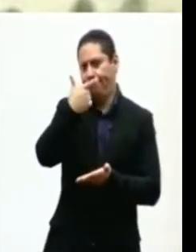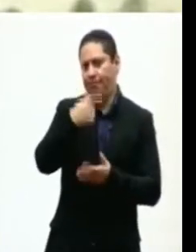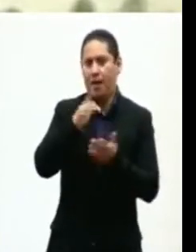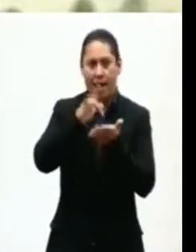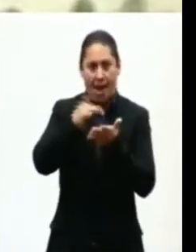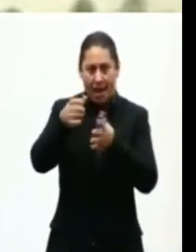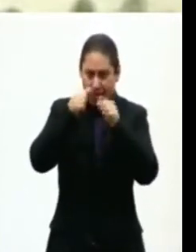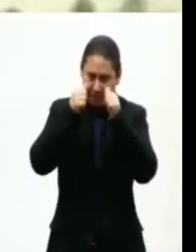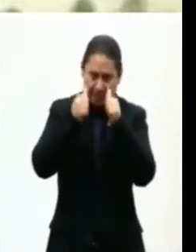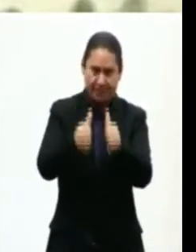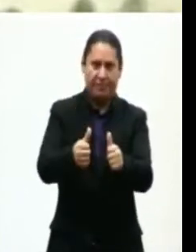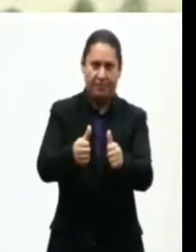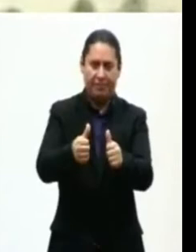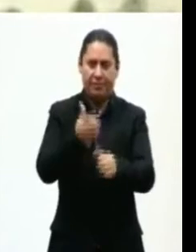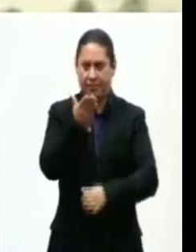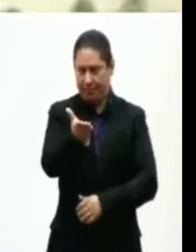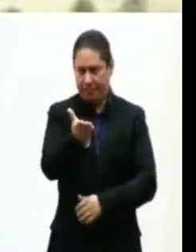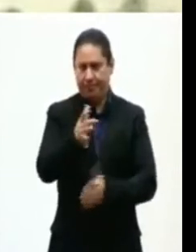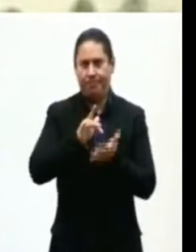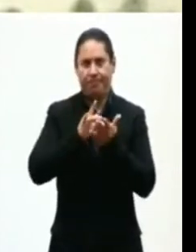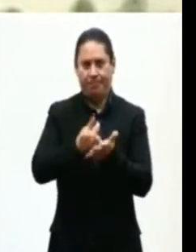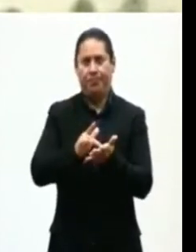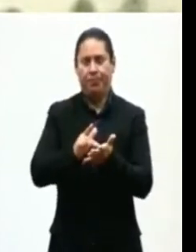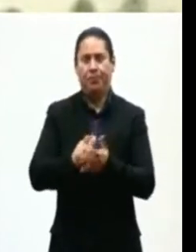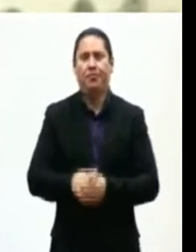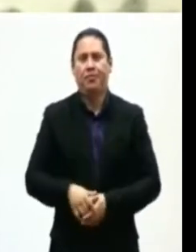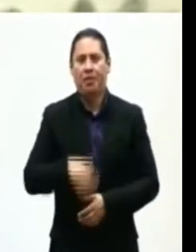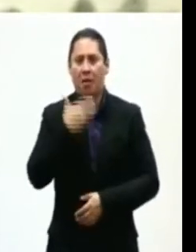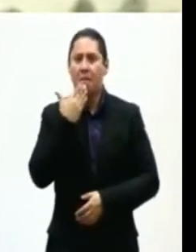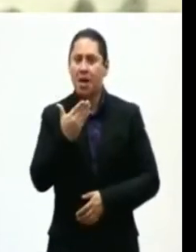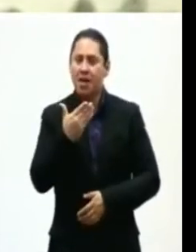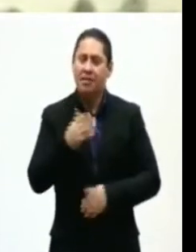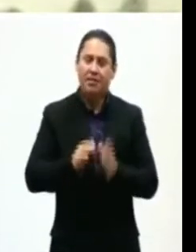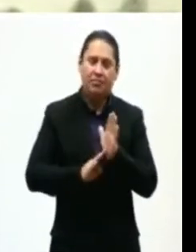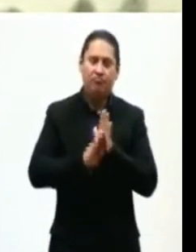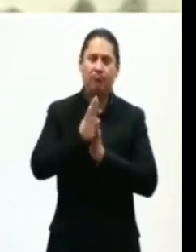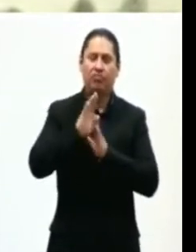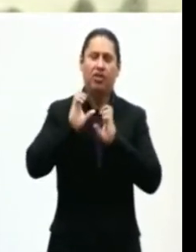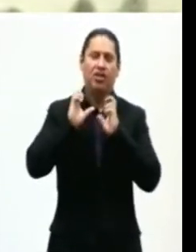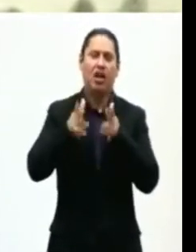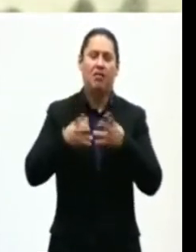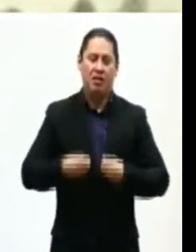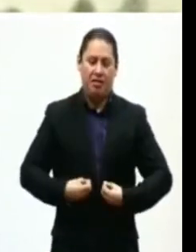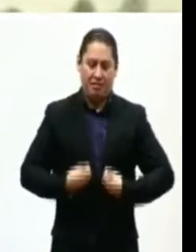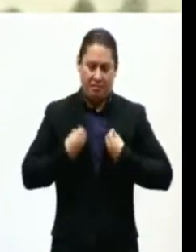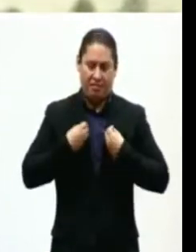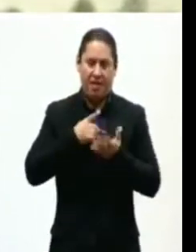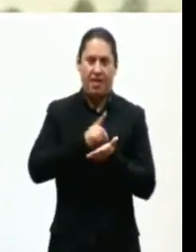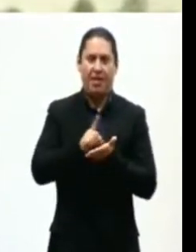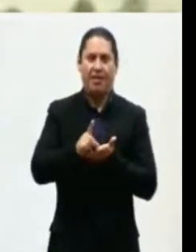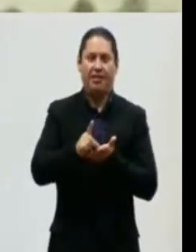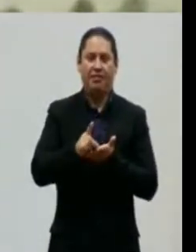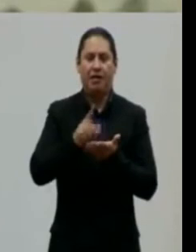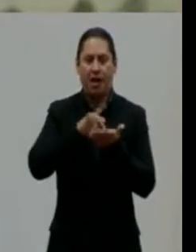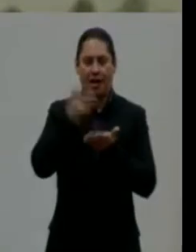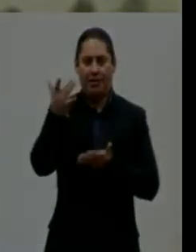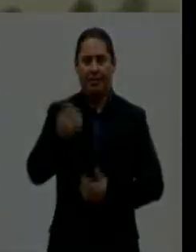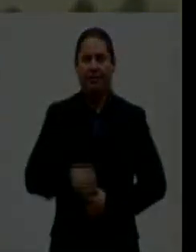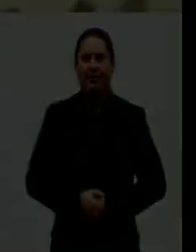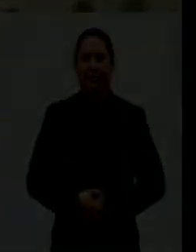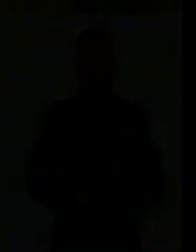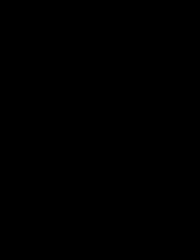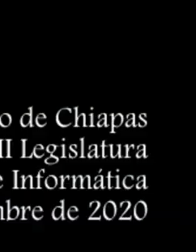su atención y les pido su apoyo por el bien de Chiapas, por la vida, que es un derecho humano. Muchísimas gracias.